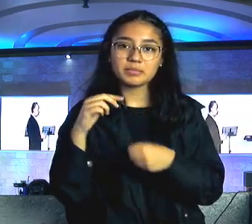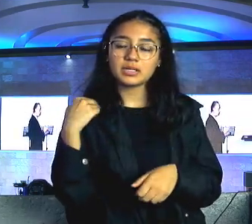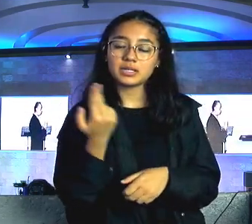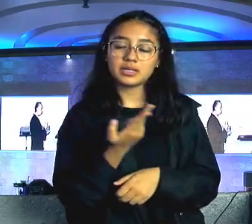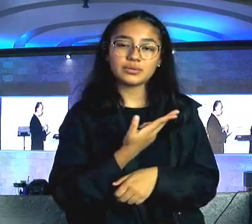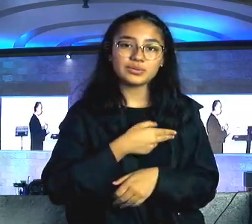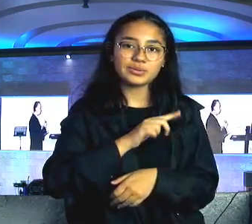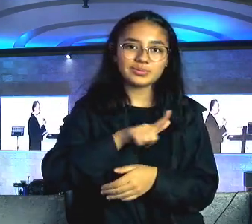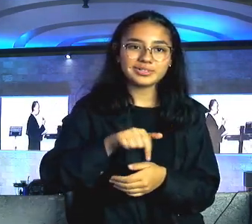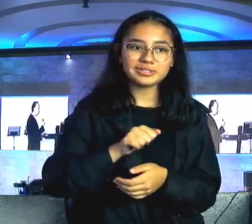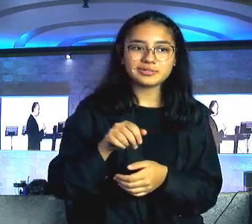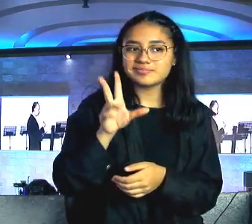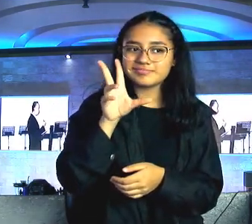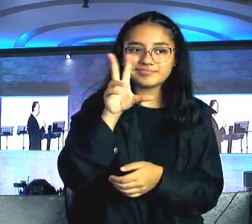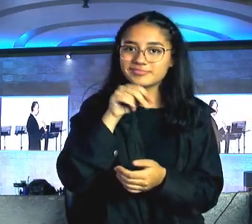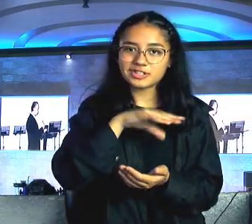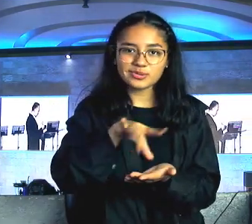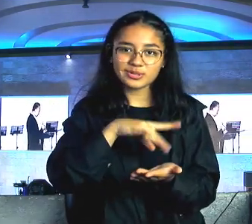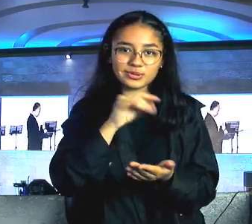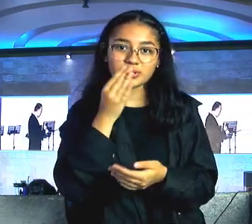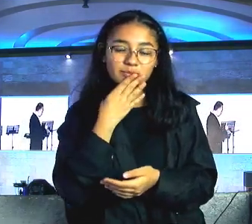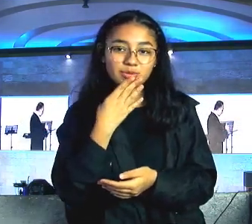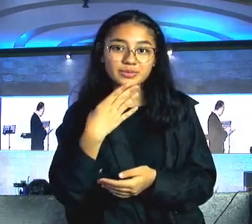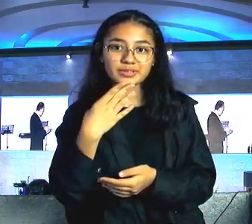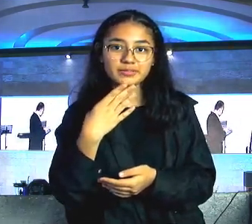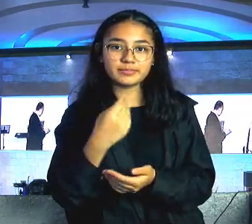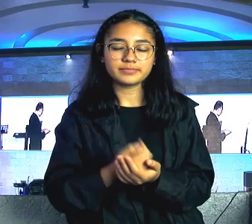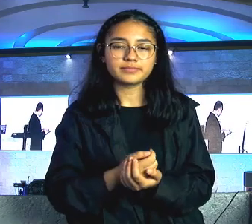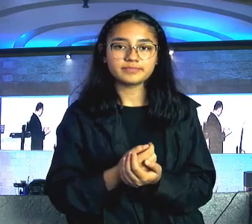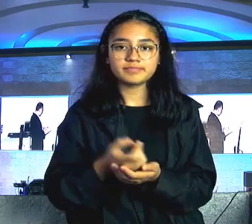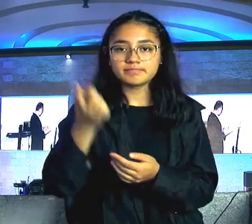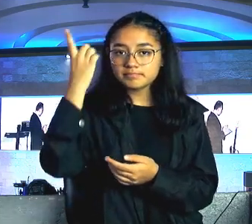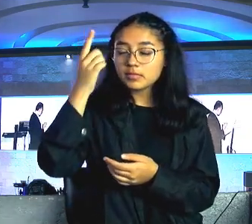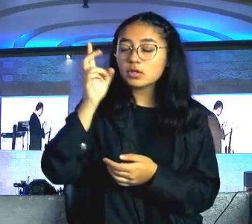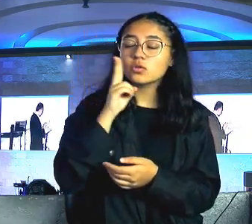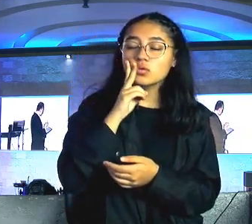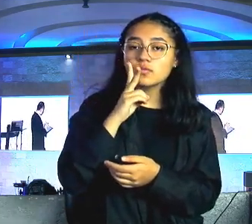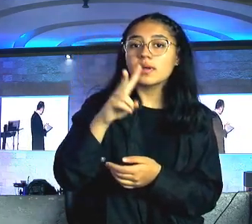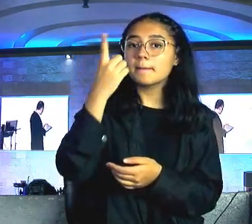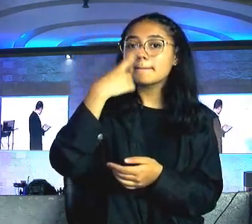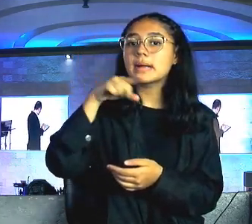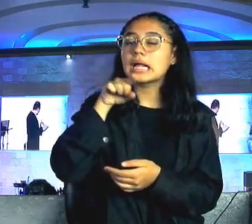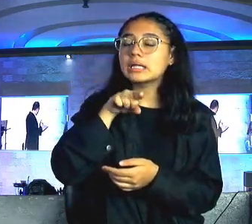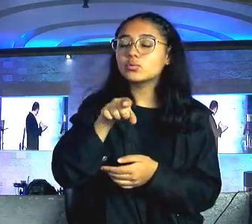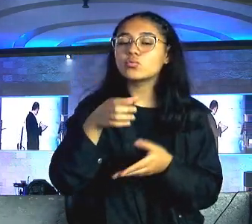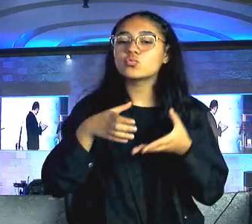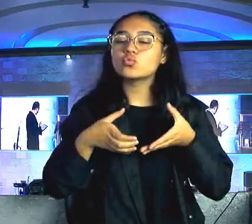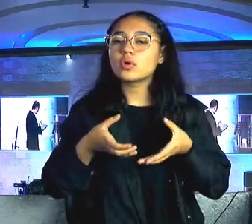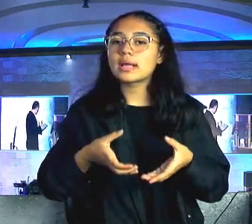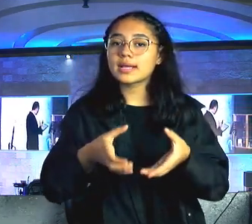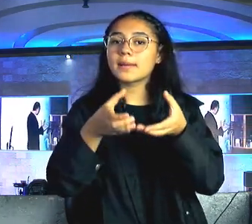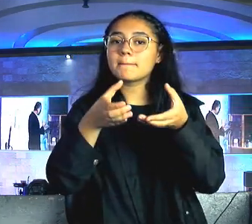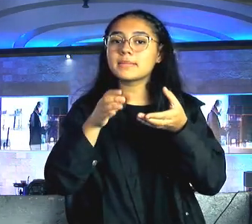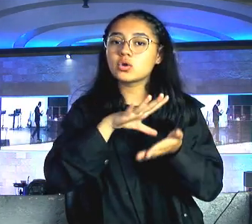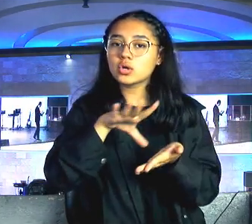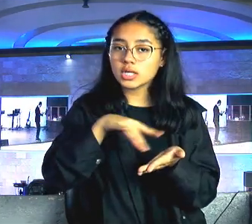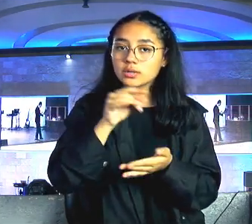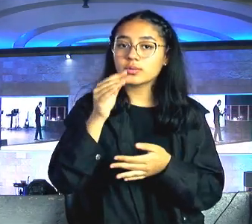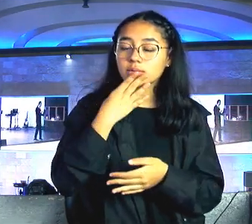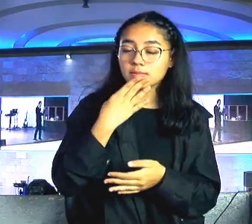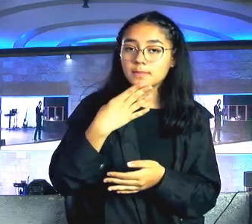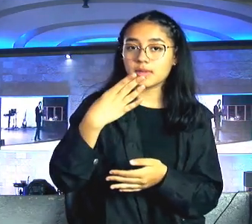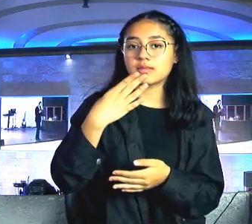Pero Dios te ve para que tú camines por el buen rumbo. Y dice el versículo 19: oh